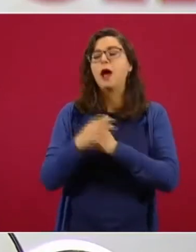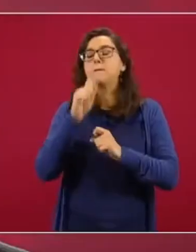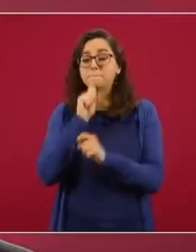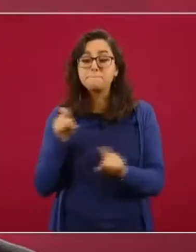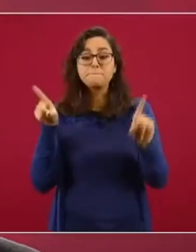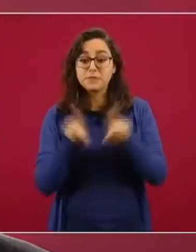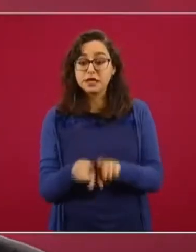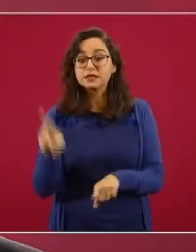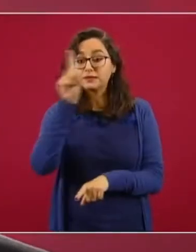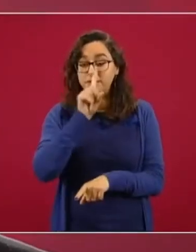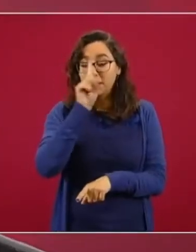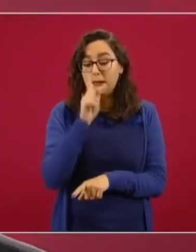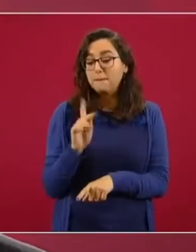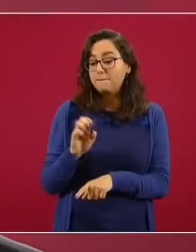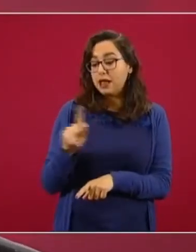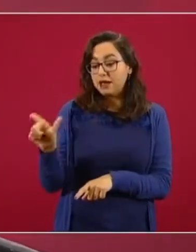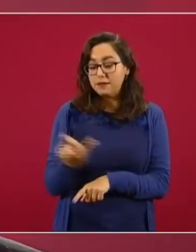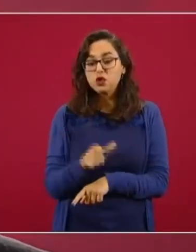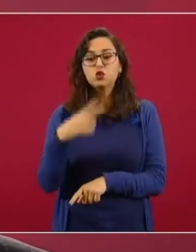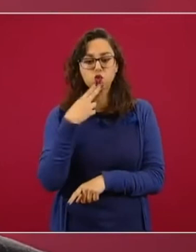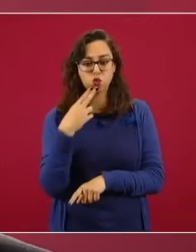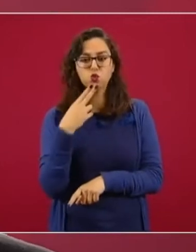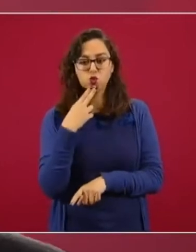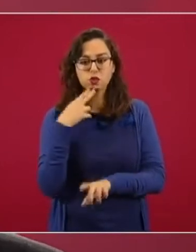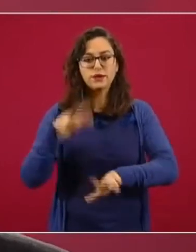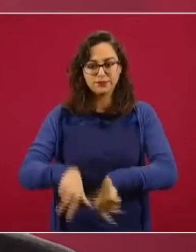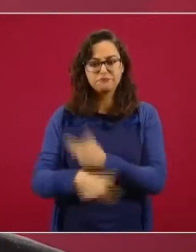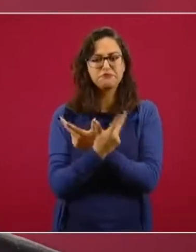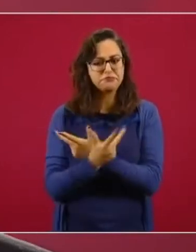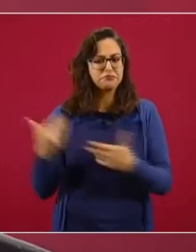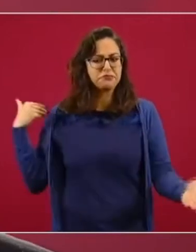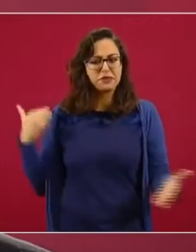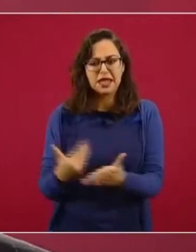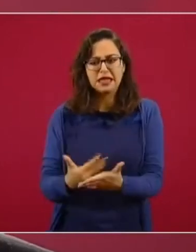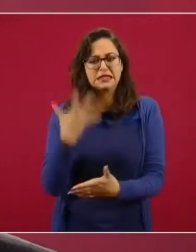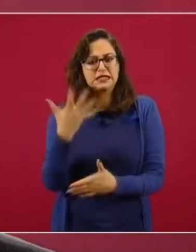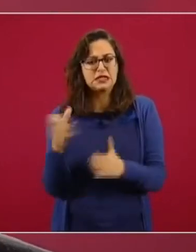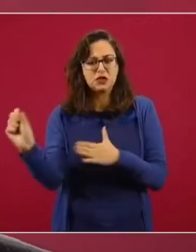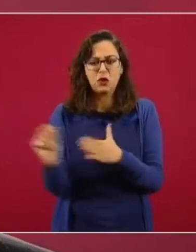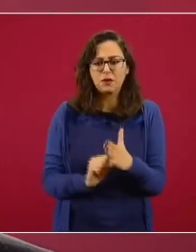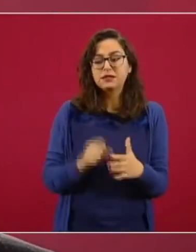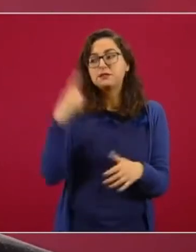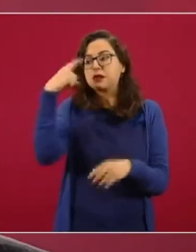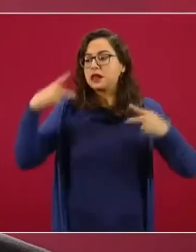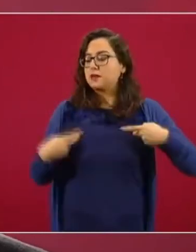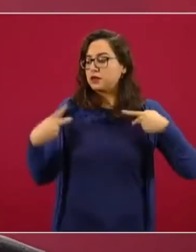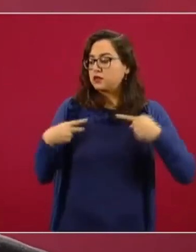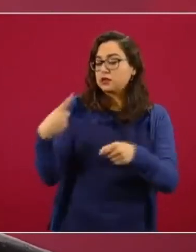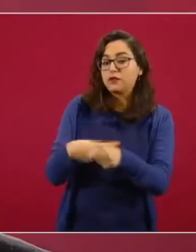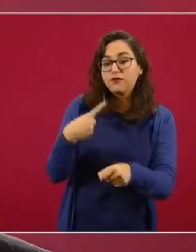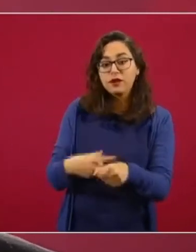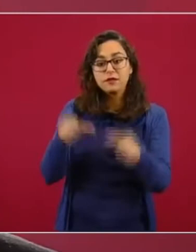Algunas instituciones como Pemex usan también esto desde hace cerca de 5 meses para asesorar a las personas enfermas